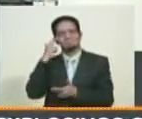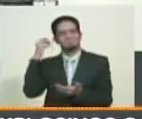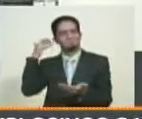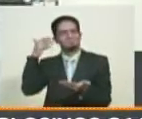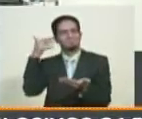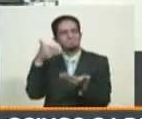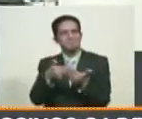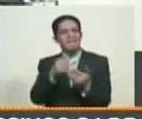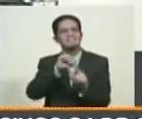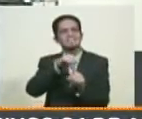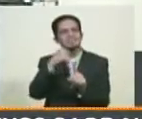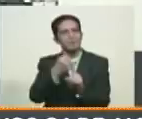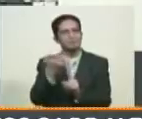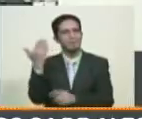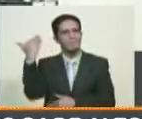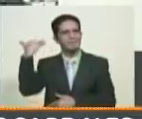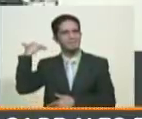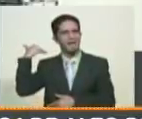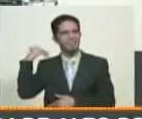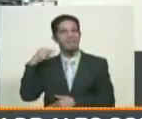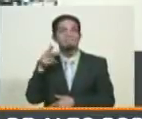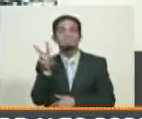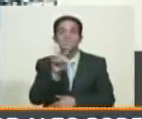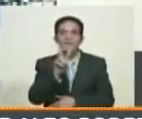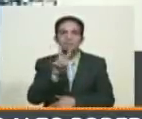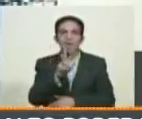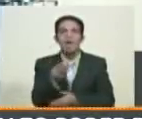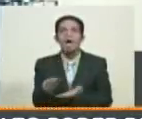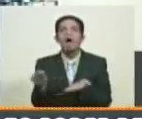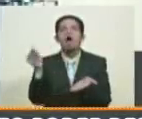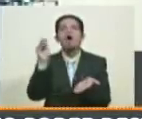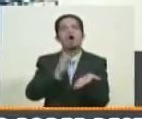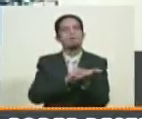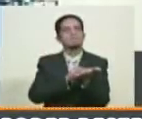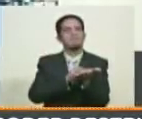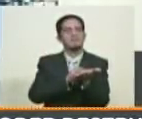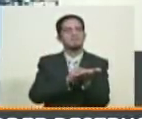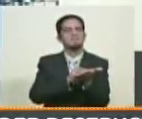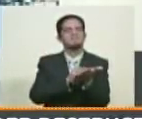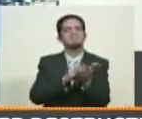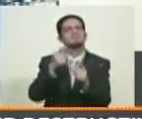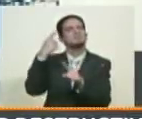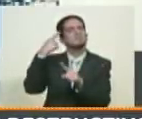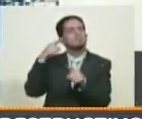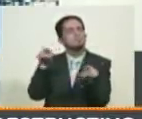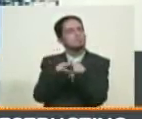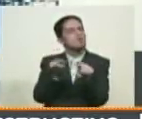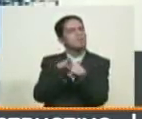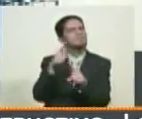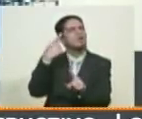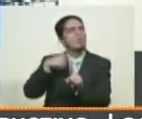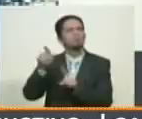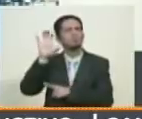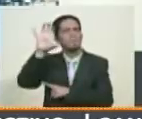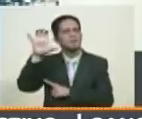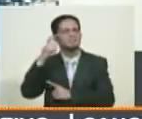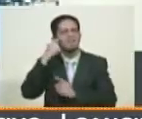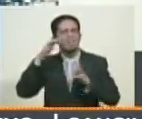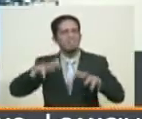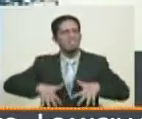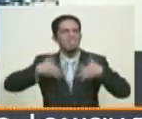situaciones pasadas, que Venezuela se suma, como en otros países, en una situación, una espiral de violencia. Eso no